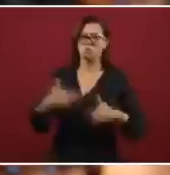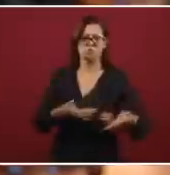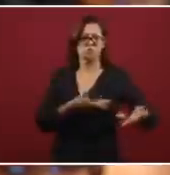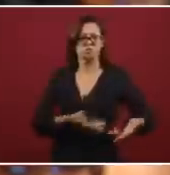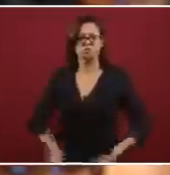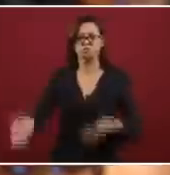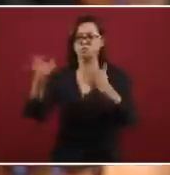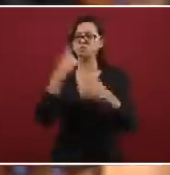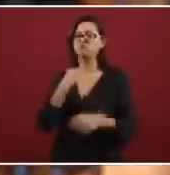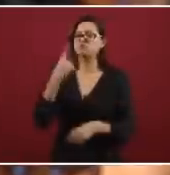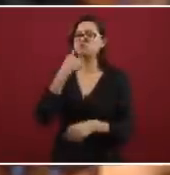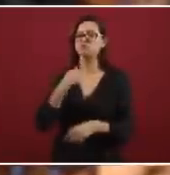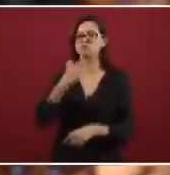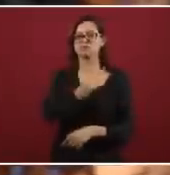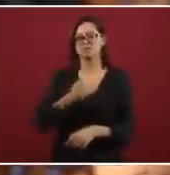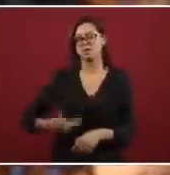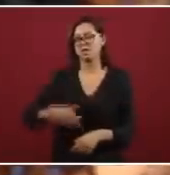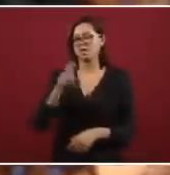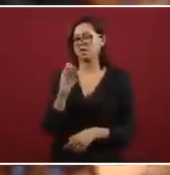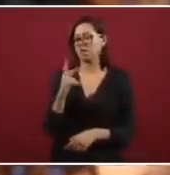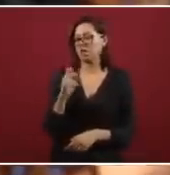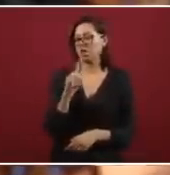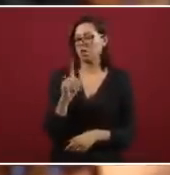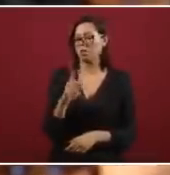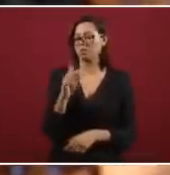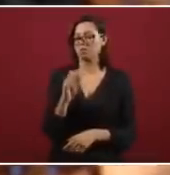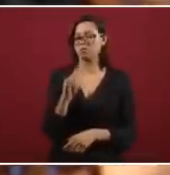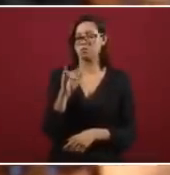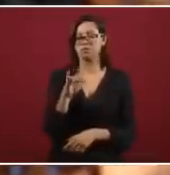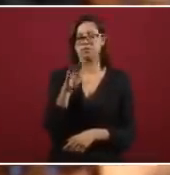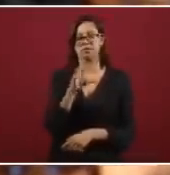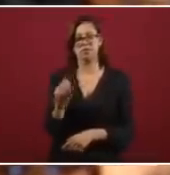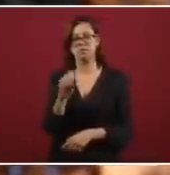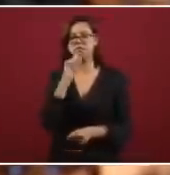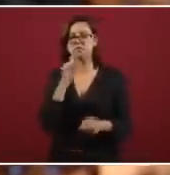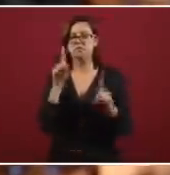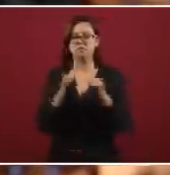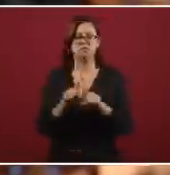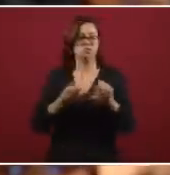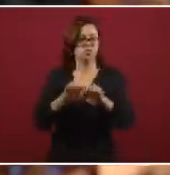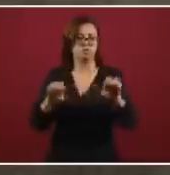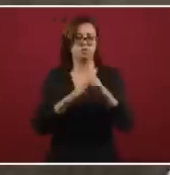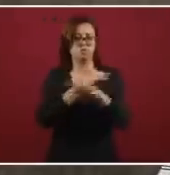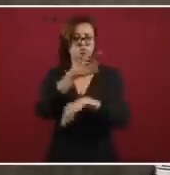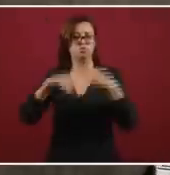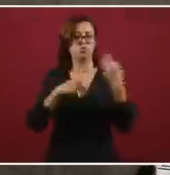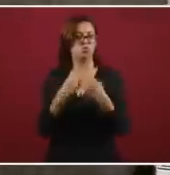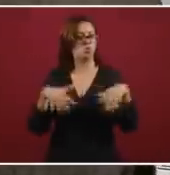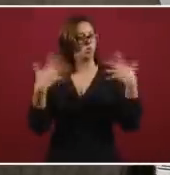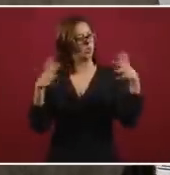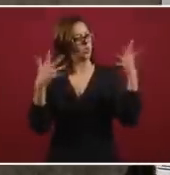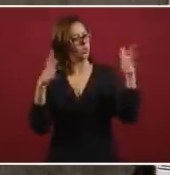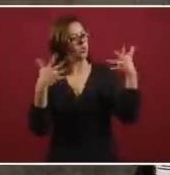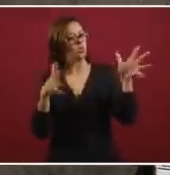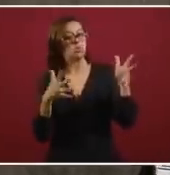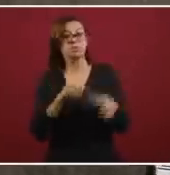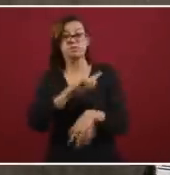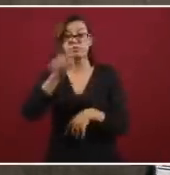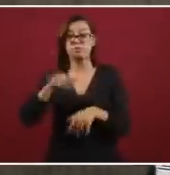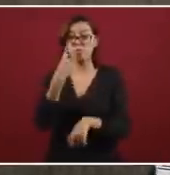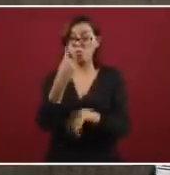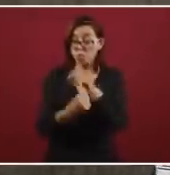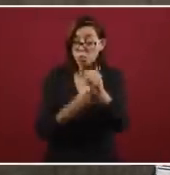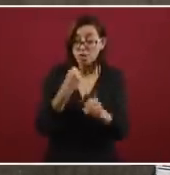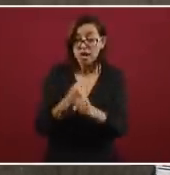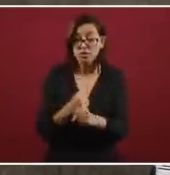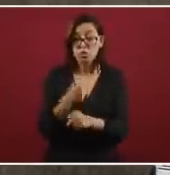presidente López Portillo y el propio Jorge Díaz Serrano y todo el gabinete. En fin, un año después,